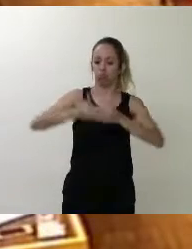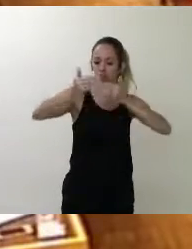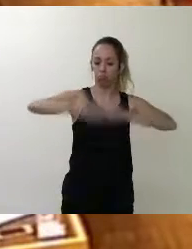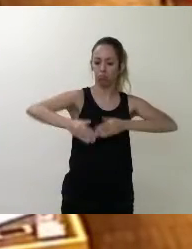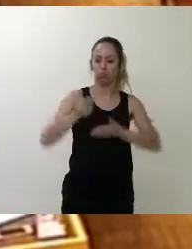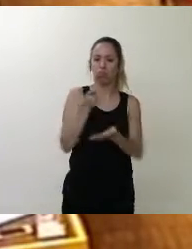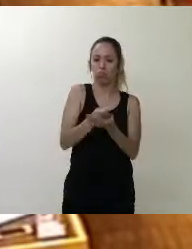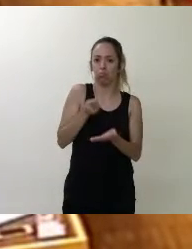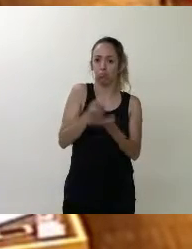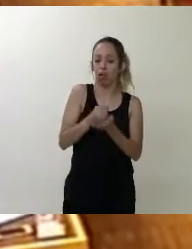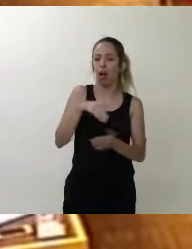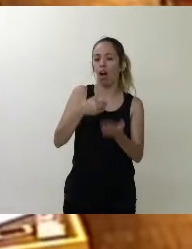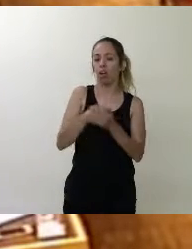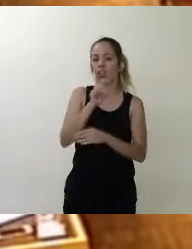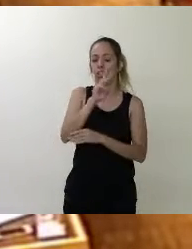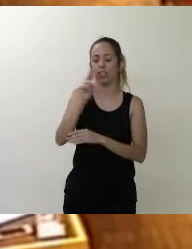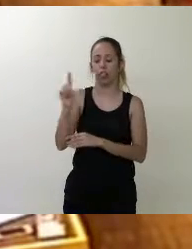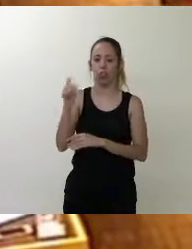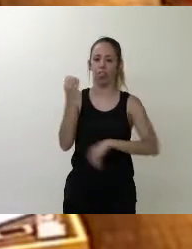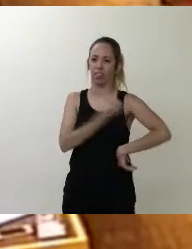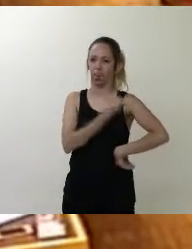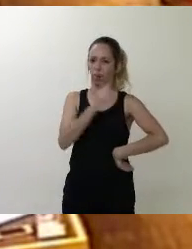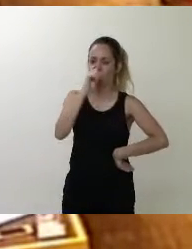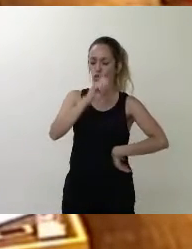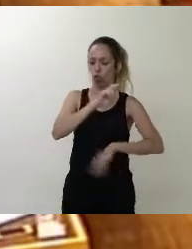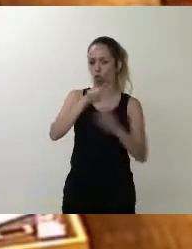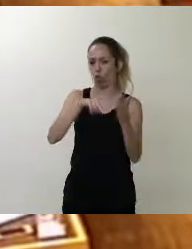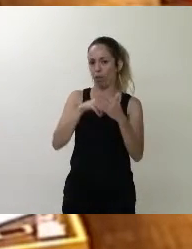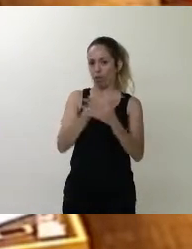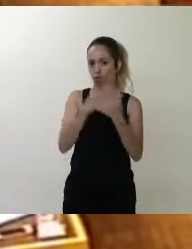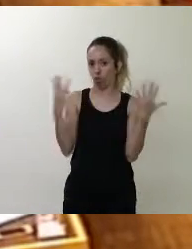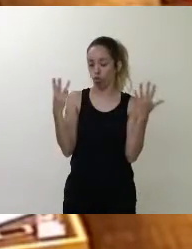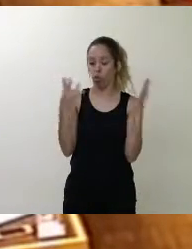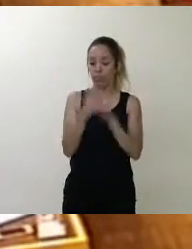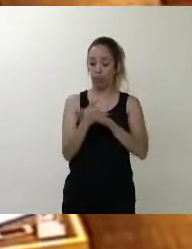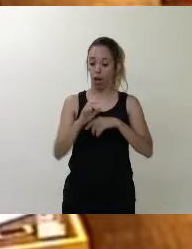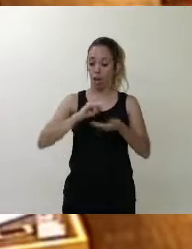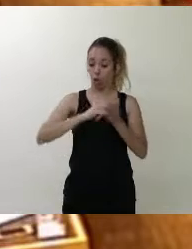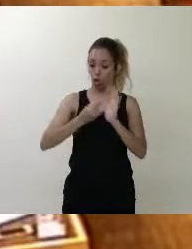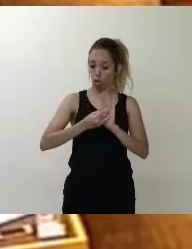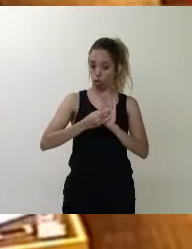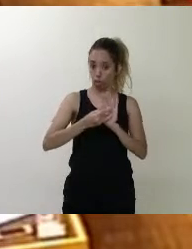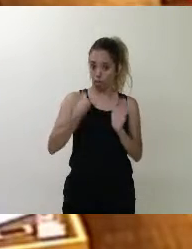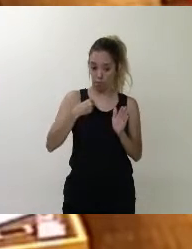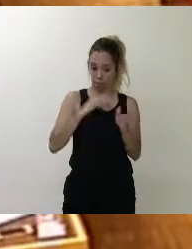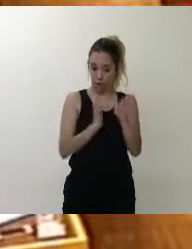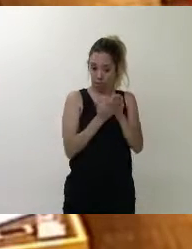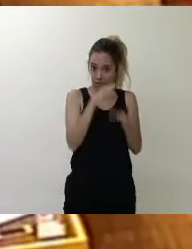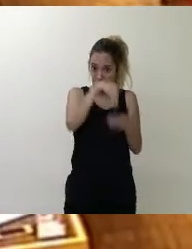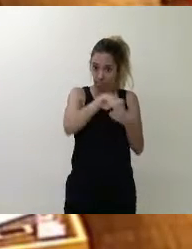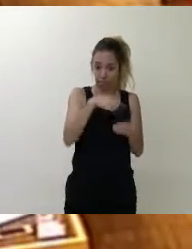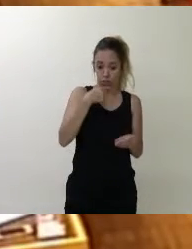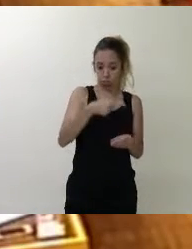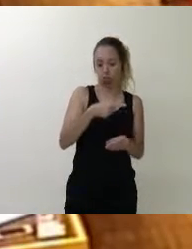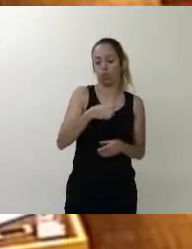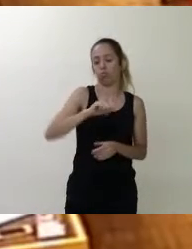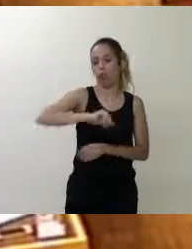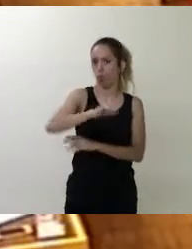2018. Y esa es la característica de todo y cada uno de los proyectos que hoy se propone para su aprobación.